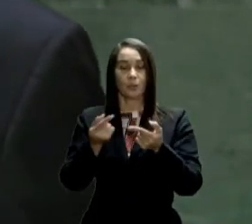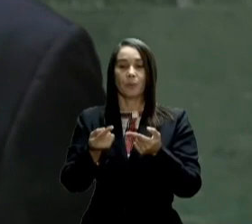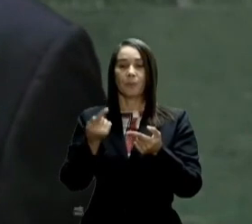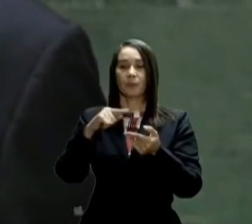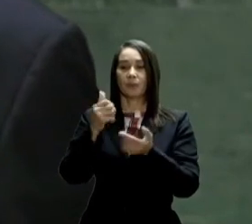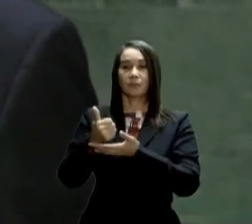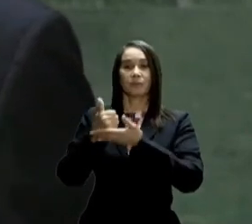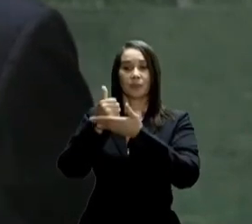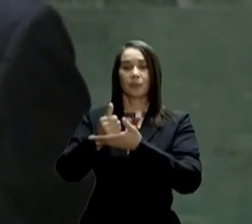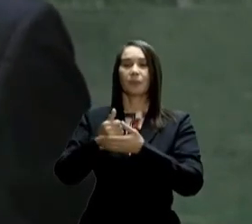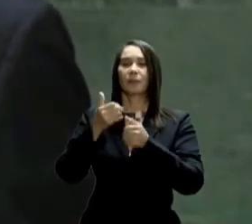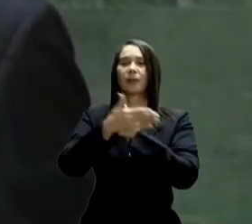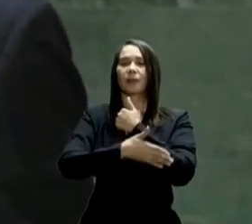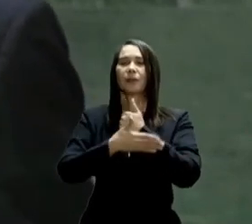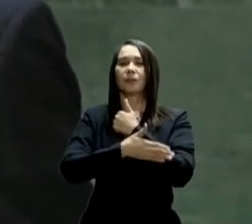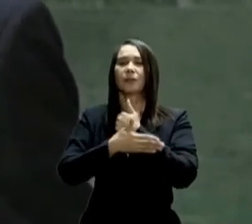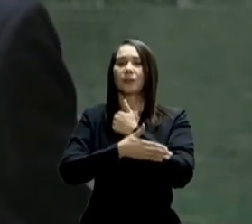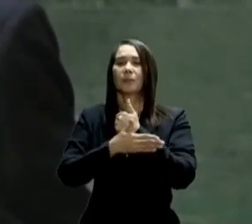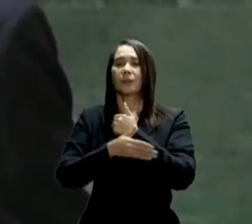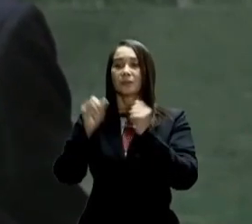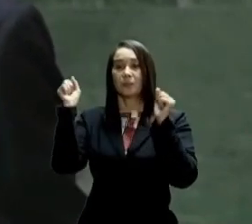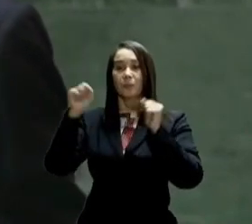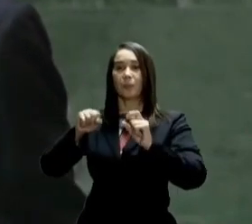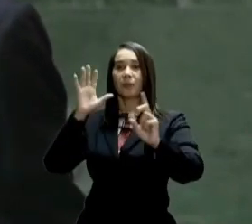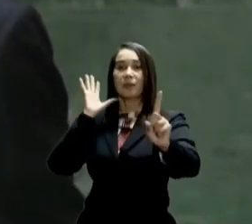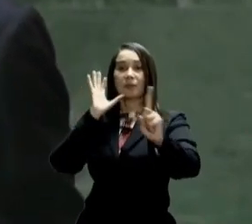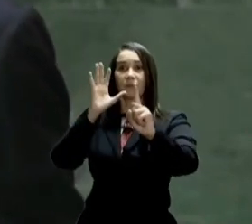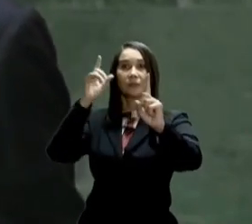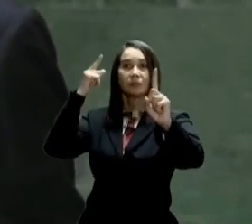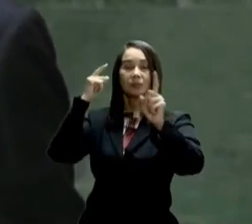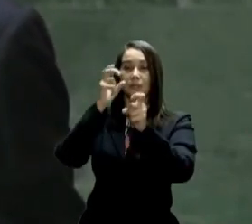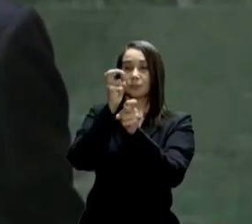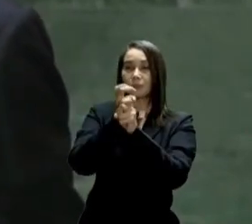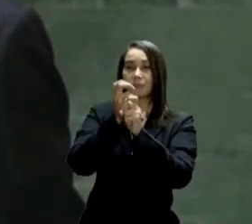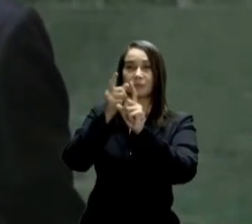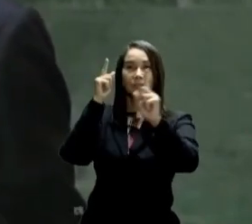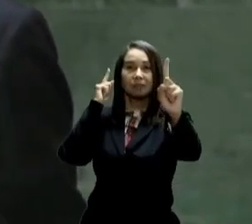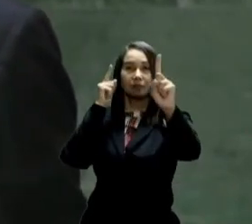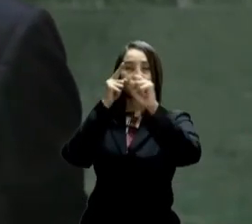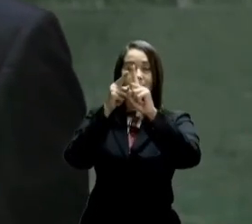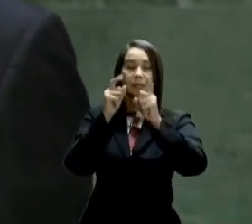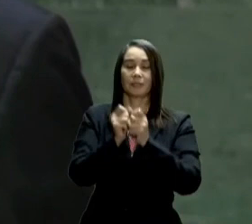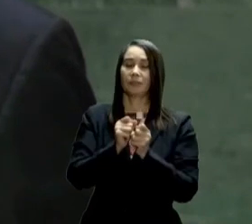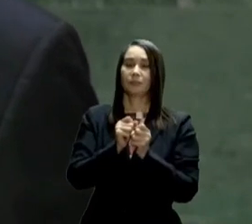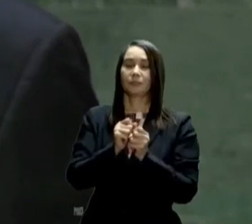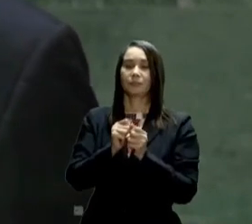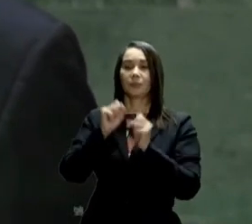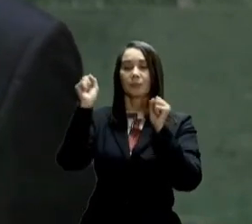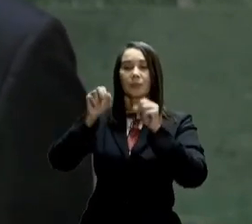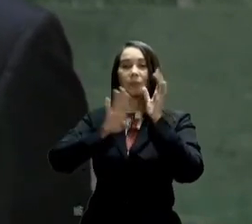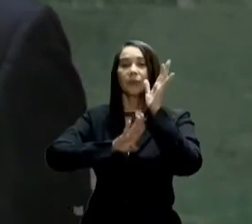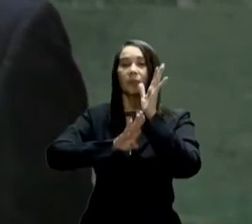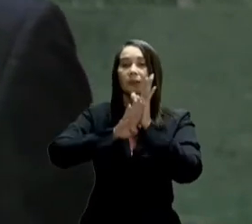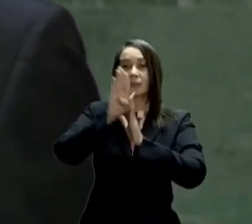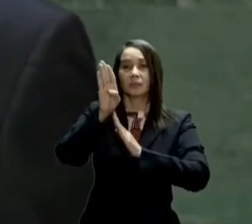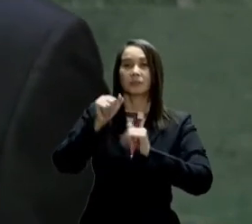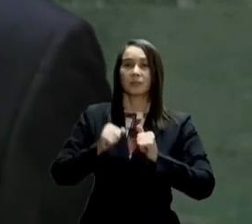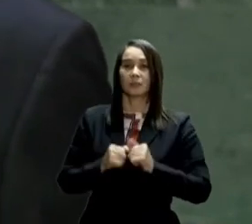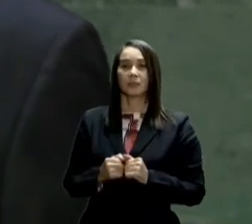que los países de renta media puedan enfrentar los retos que plantea el cumplimiento de los Objetivos de Desarrollo